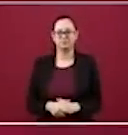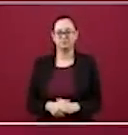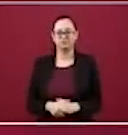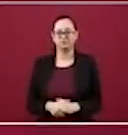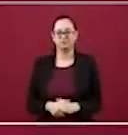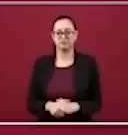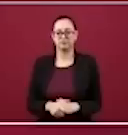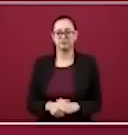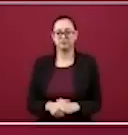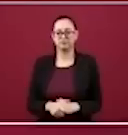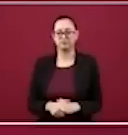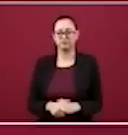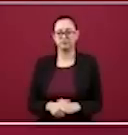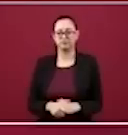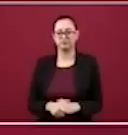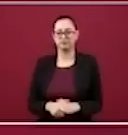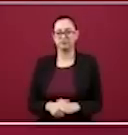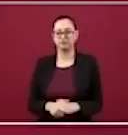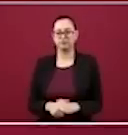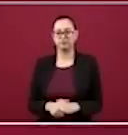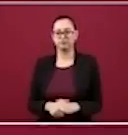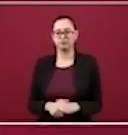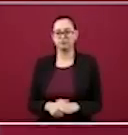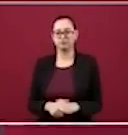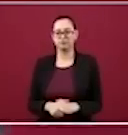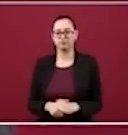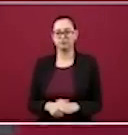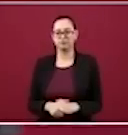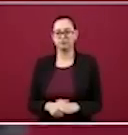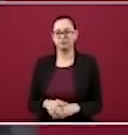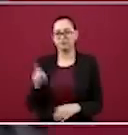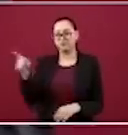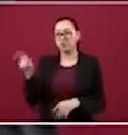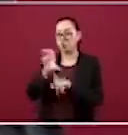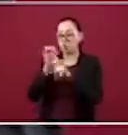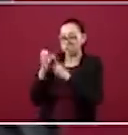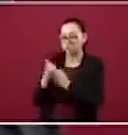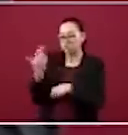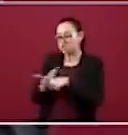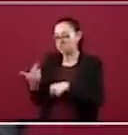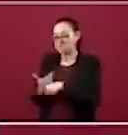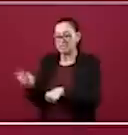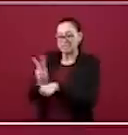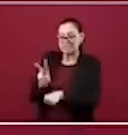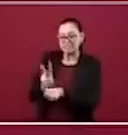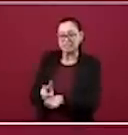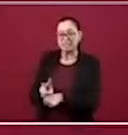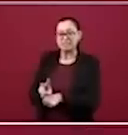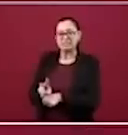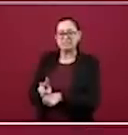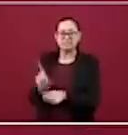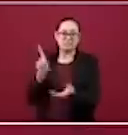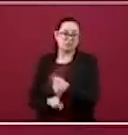Sobre todo esto que crearon de las comisiones, organismos reguladores en el